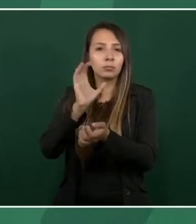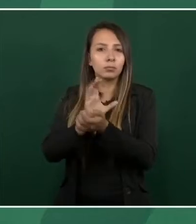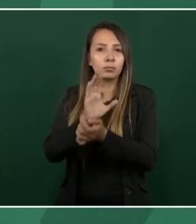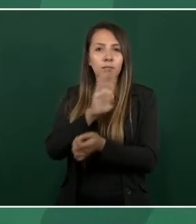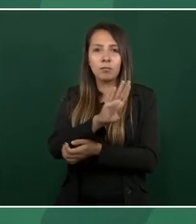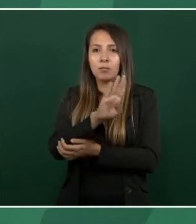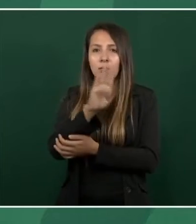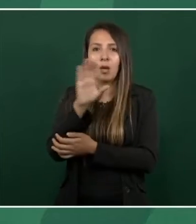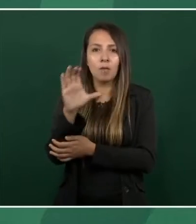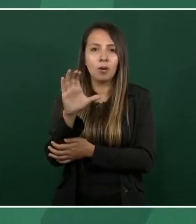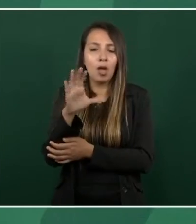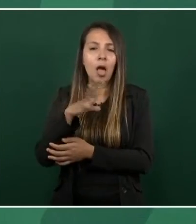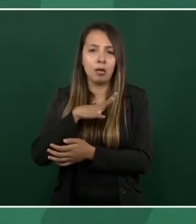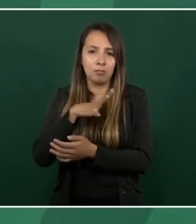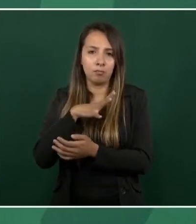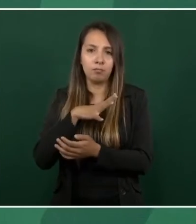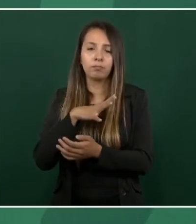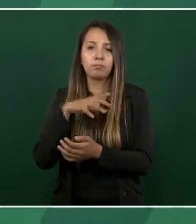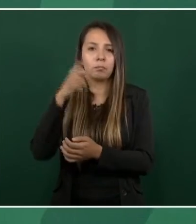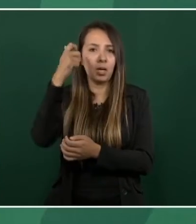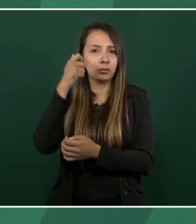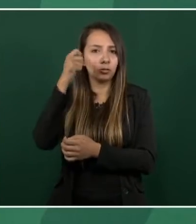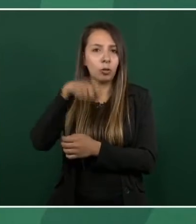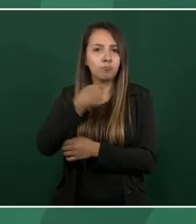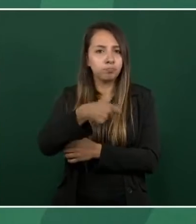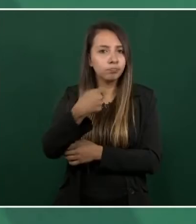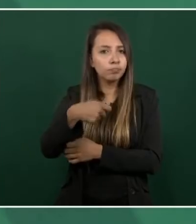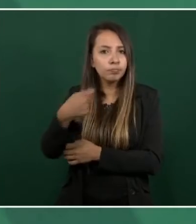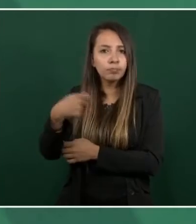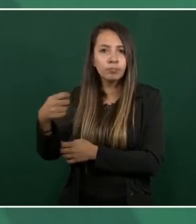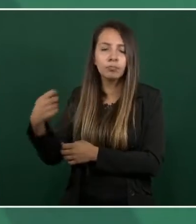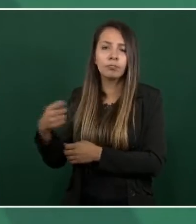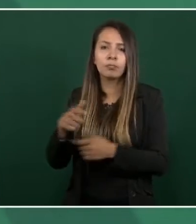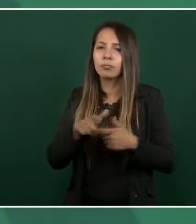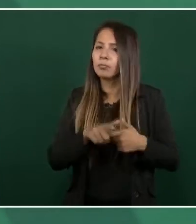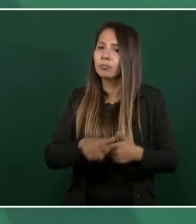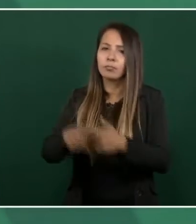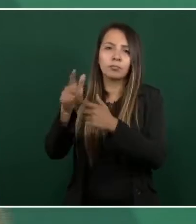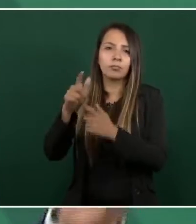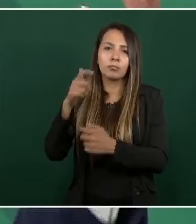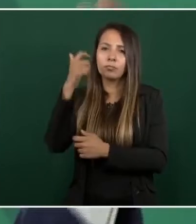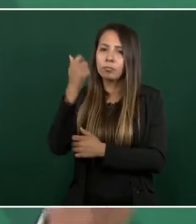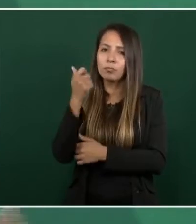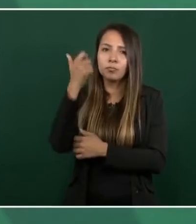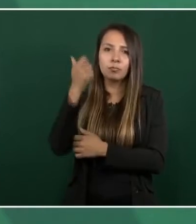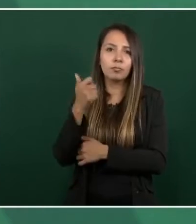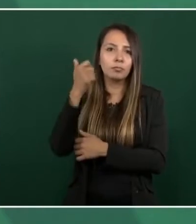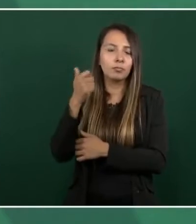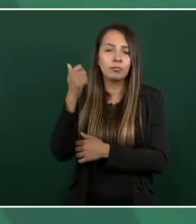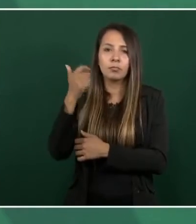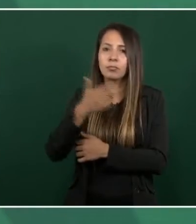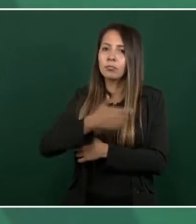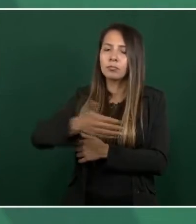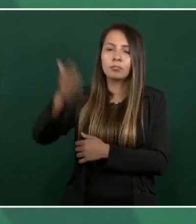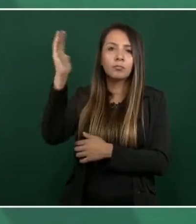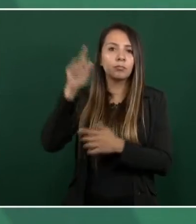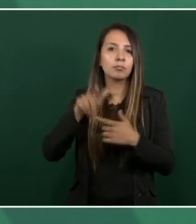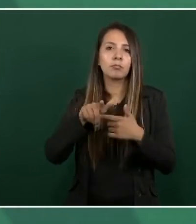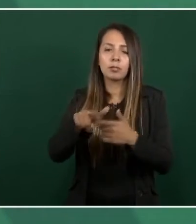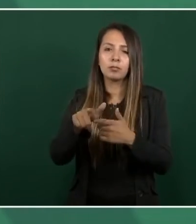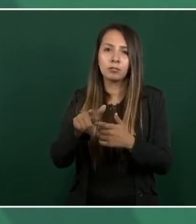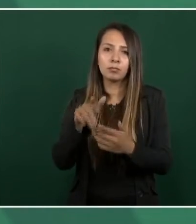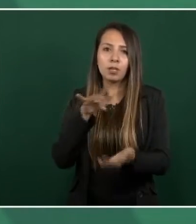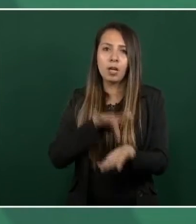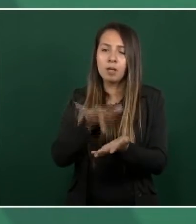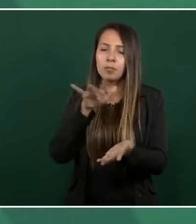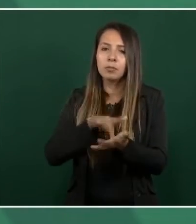California van a tener su pensión y van a continuar las becas y va a seguirse apoyando